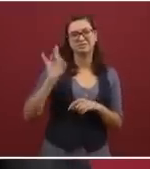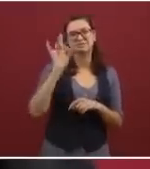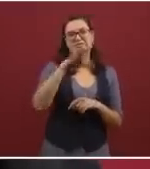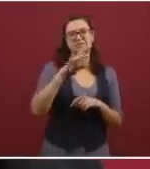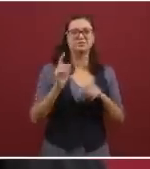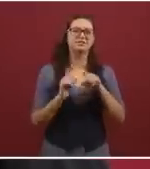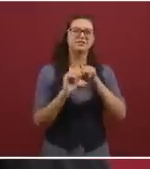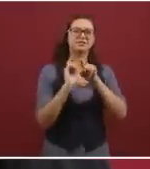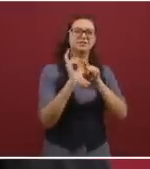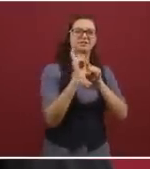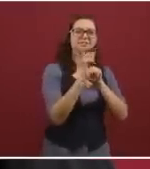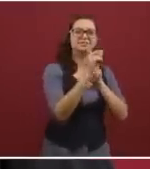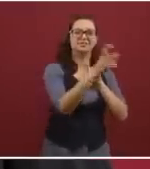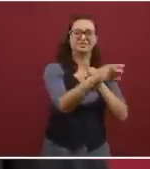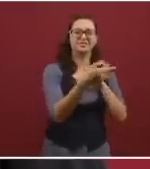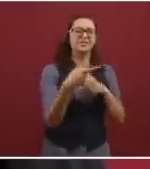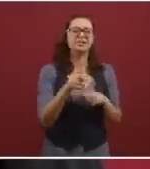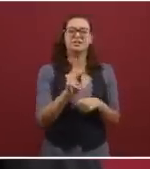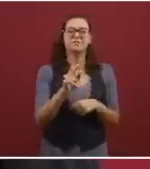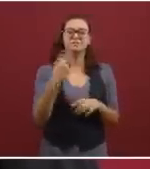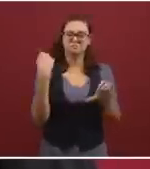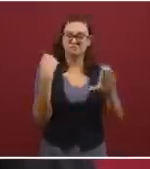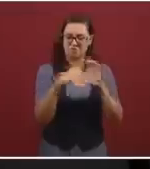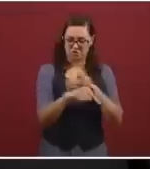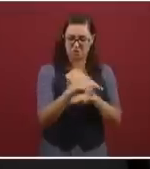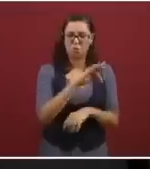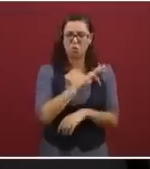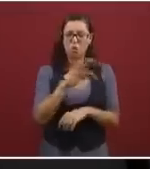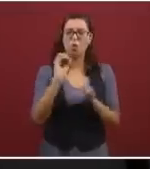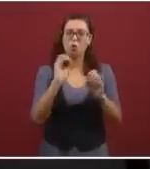electrónico. O hay que tocarles la puerta